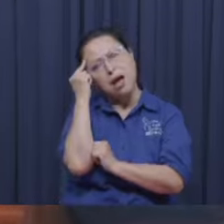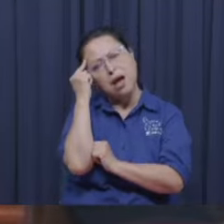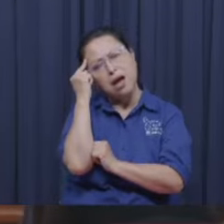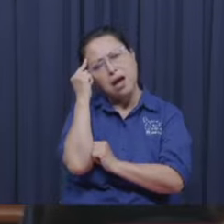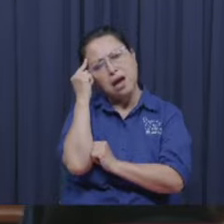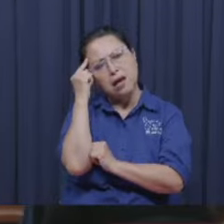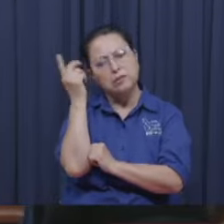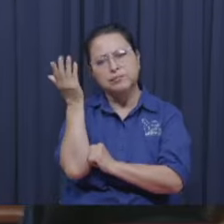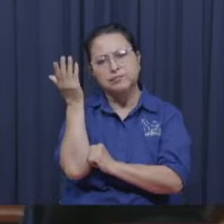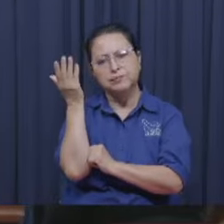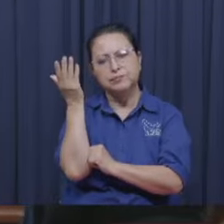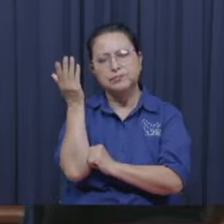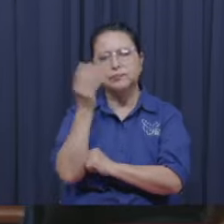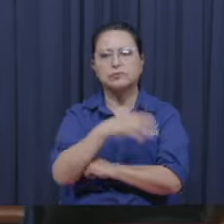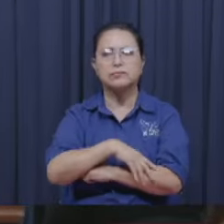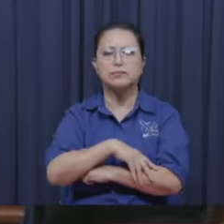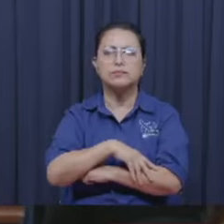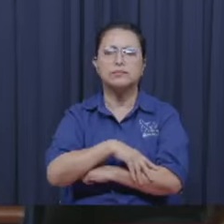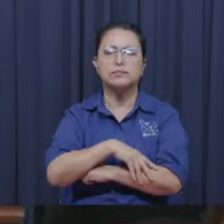Mire pues, así,